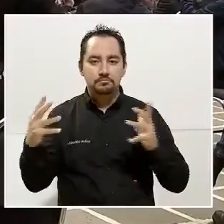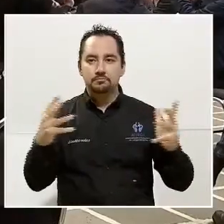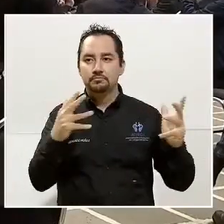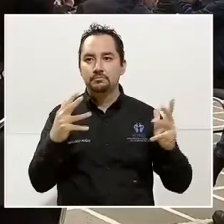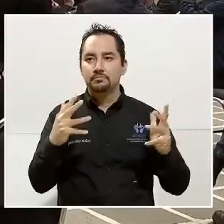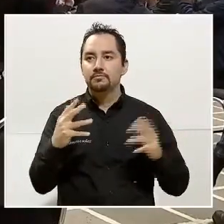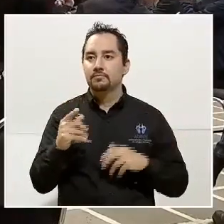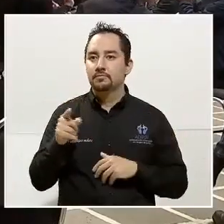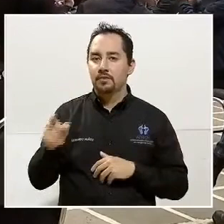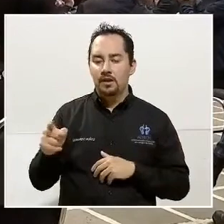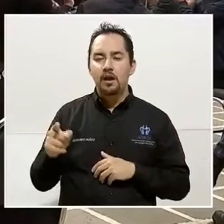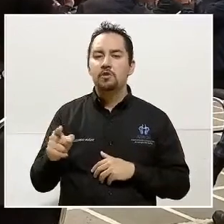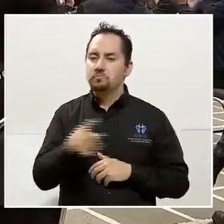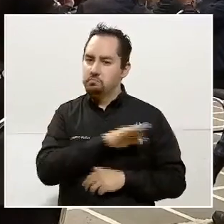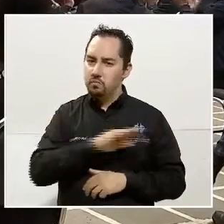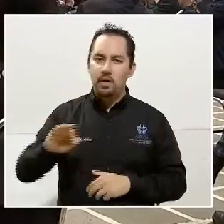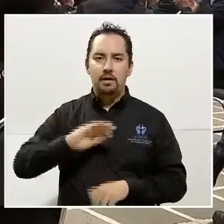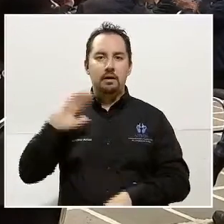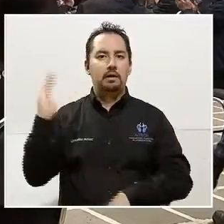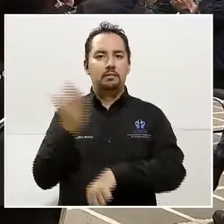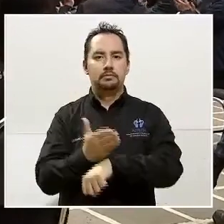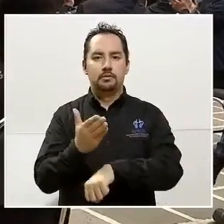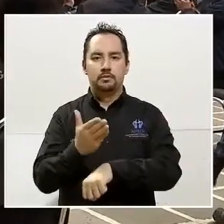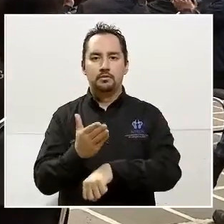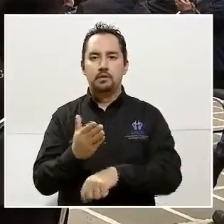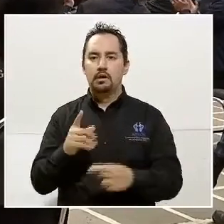no haya impunidad,